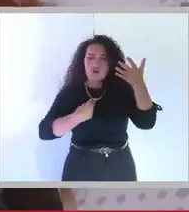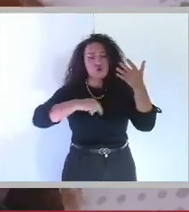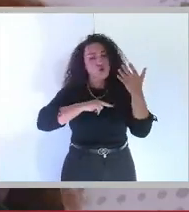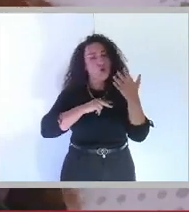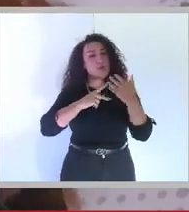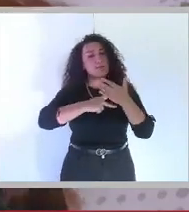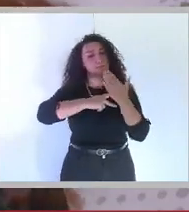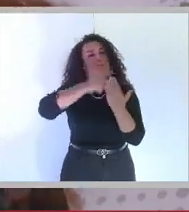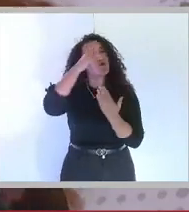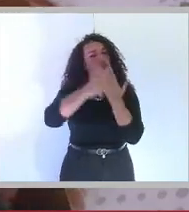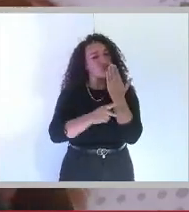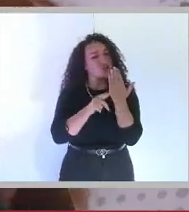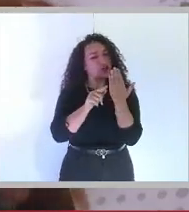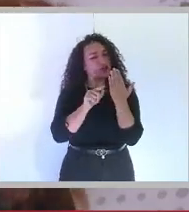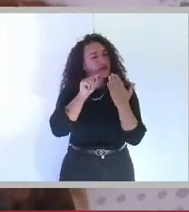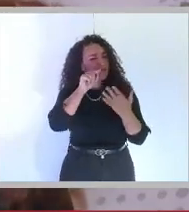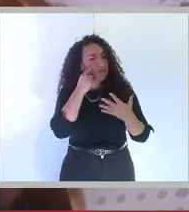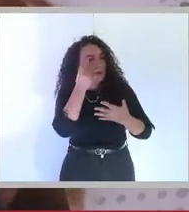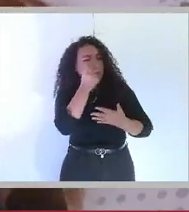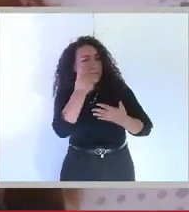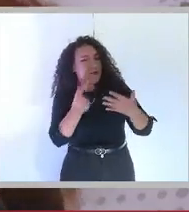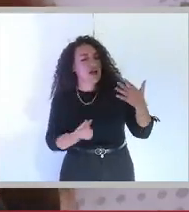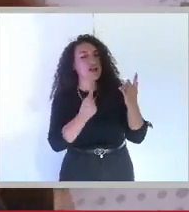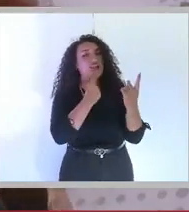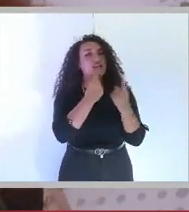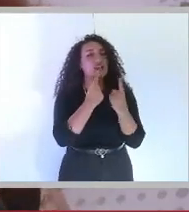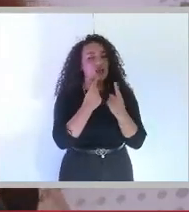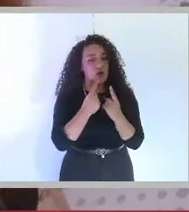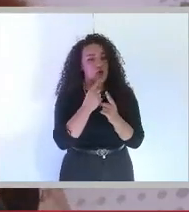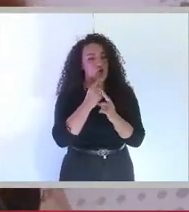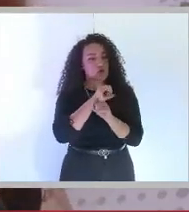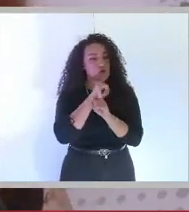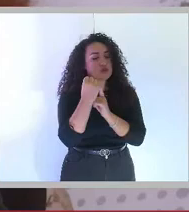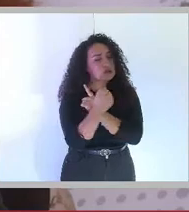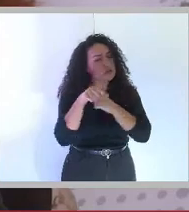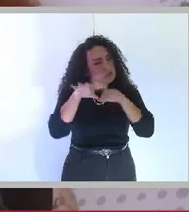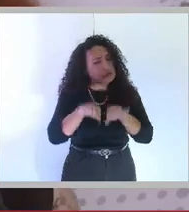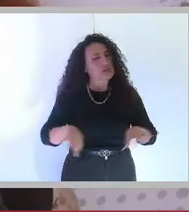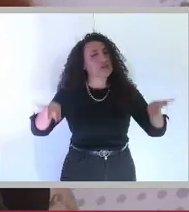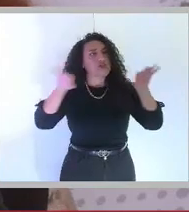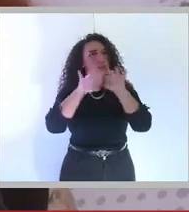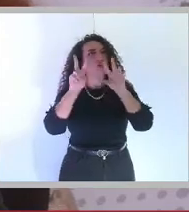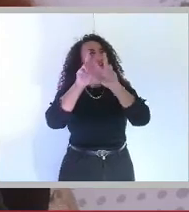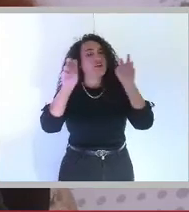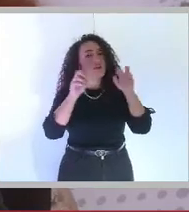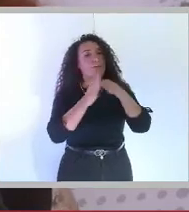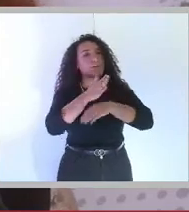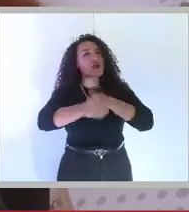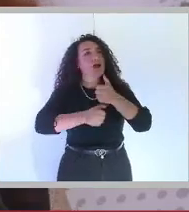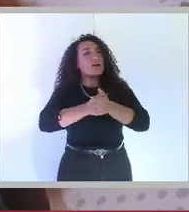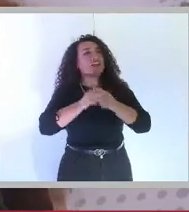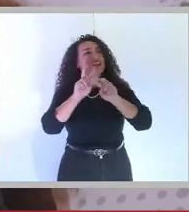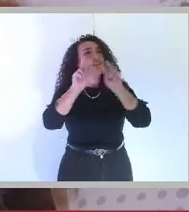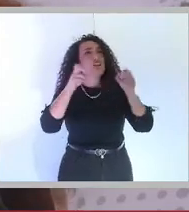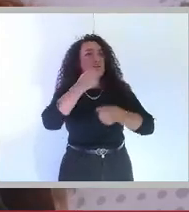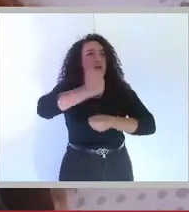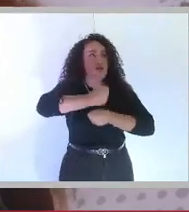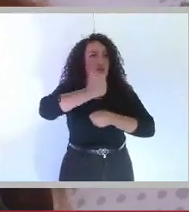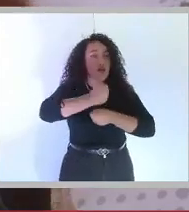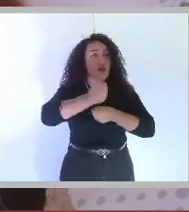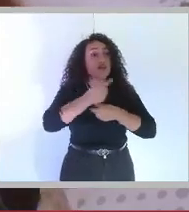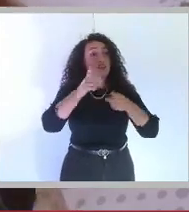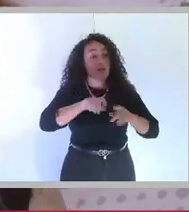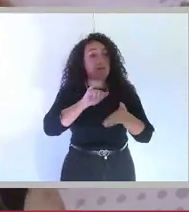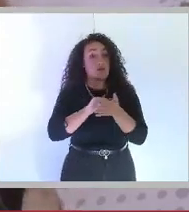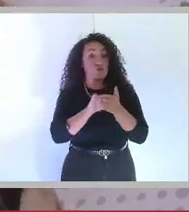de diálogo social que precisamente aborda este importante tema de mediación laboral y el